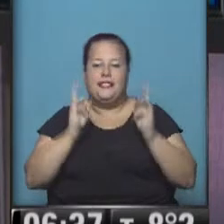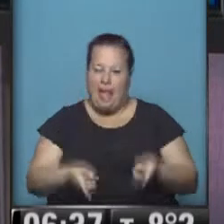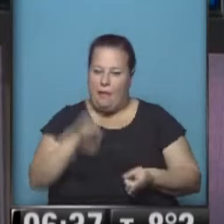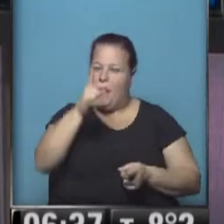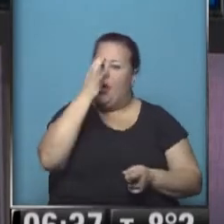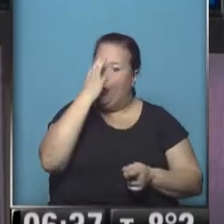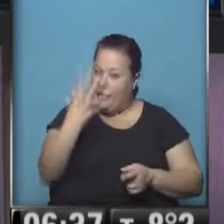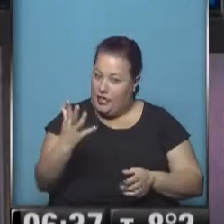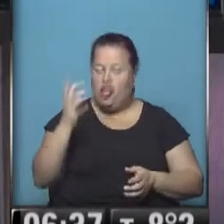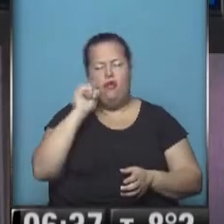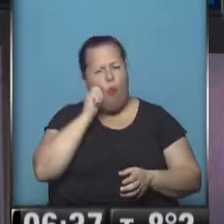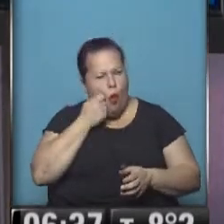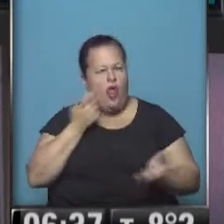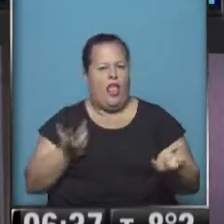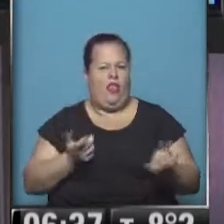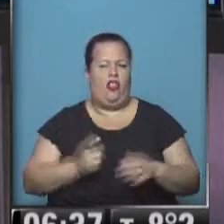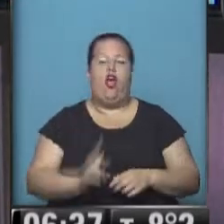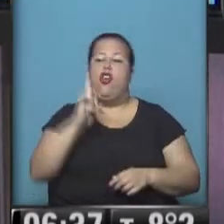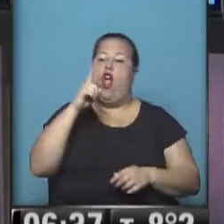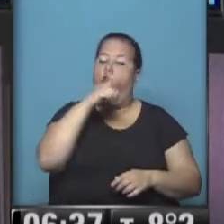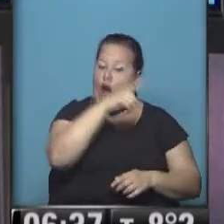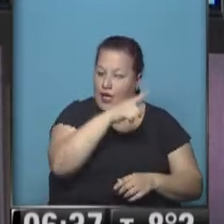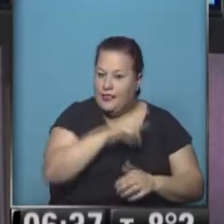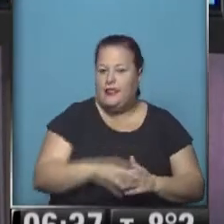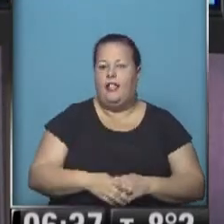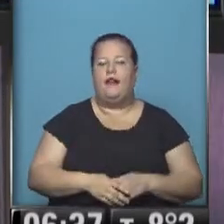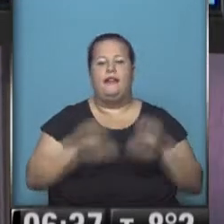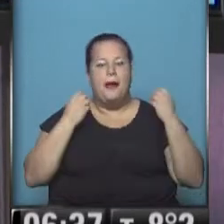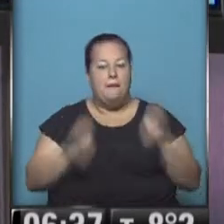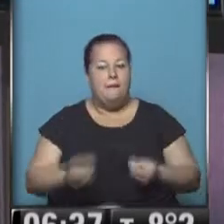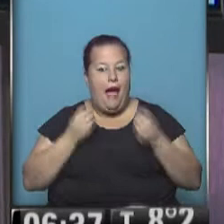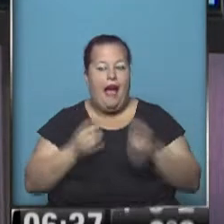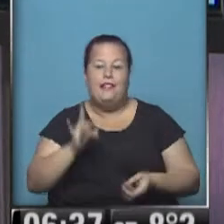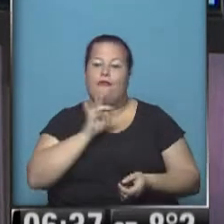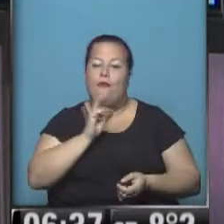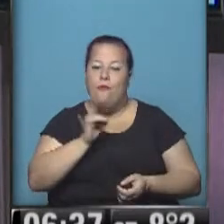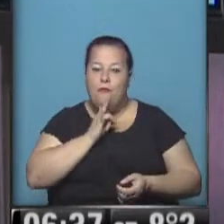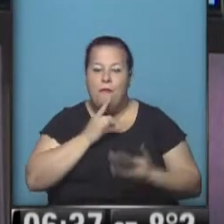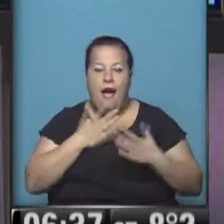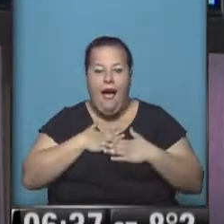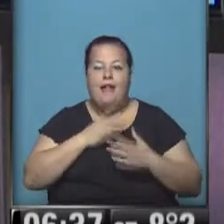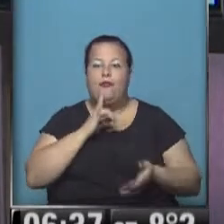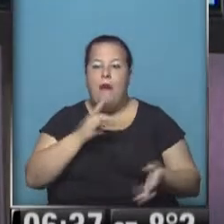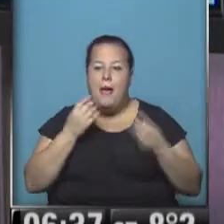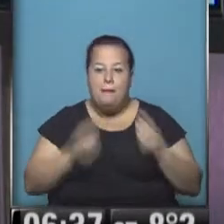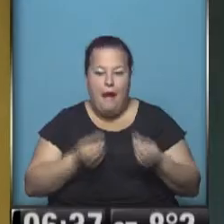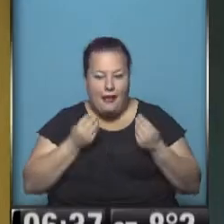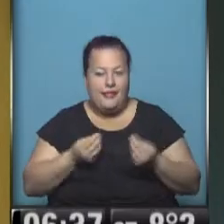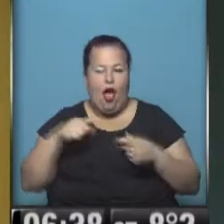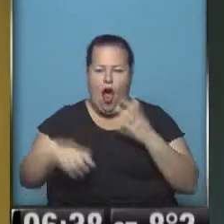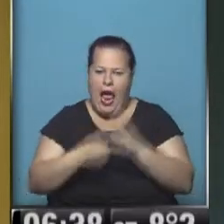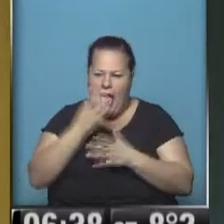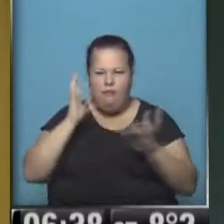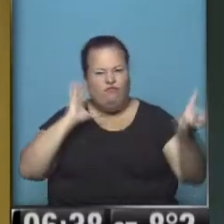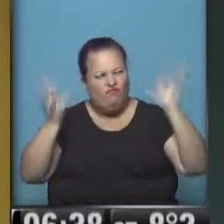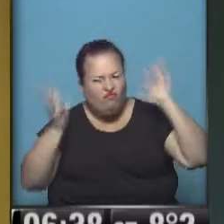allí 25 que lindo noroeste que pasa tucumán hitos querido tucumán amaneció muy